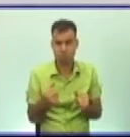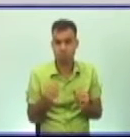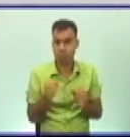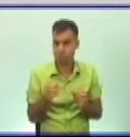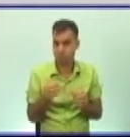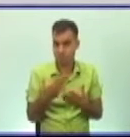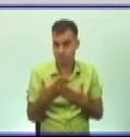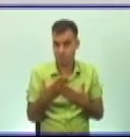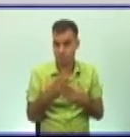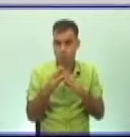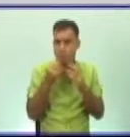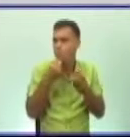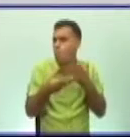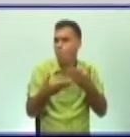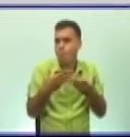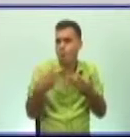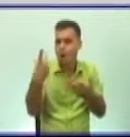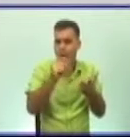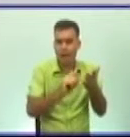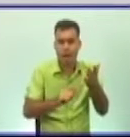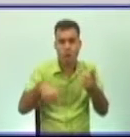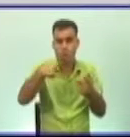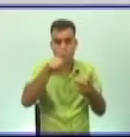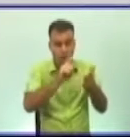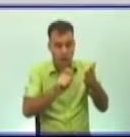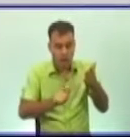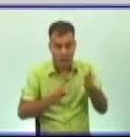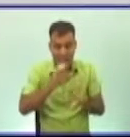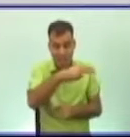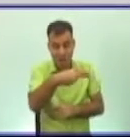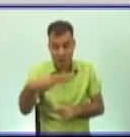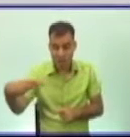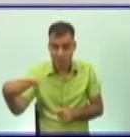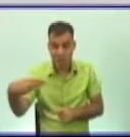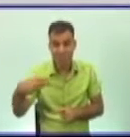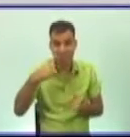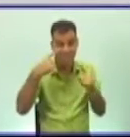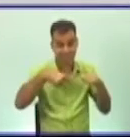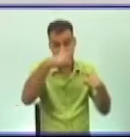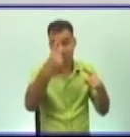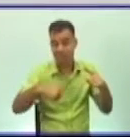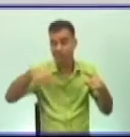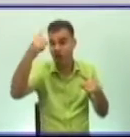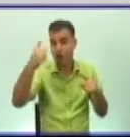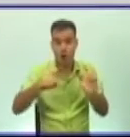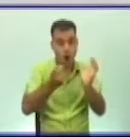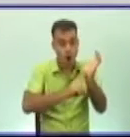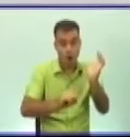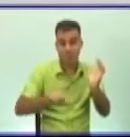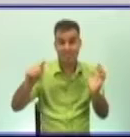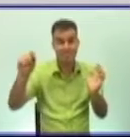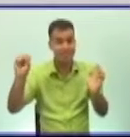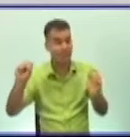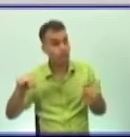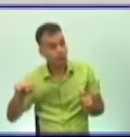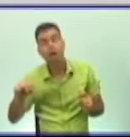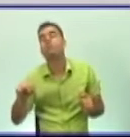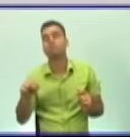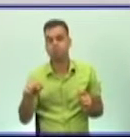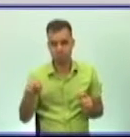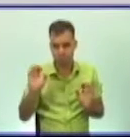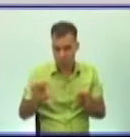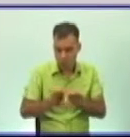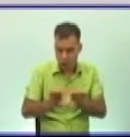solicitarle cualquier ejercicio, que usted escriba la ecuación de las oscilaciones de la corriente y la tensión, tienen que tener esta